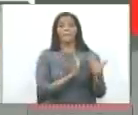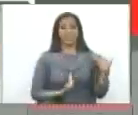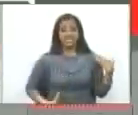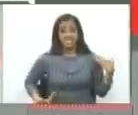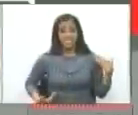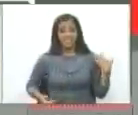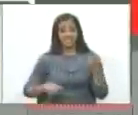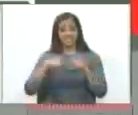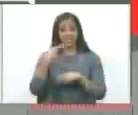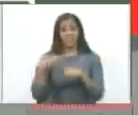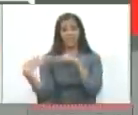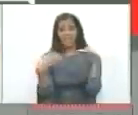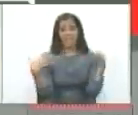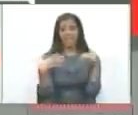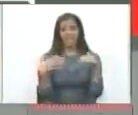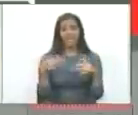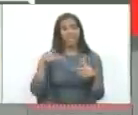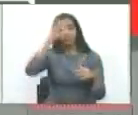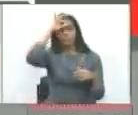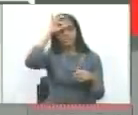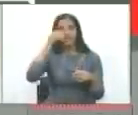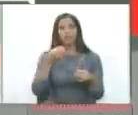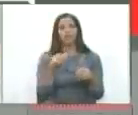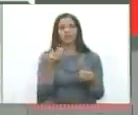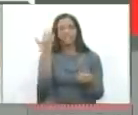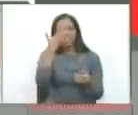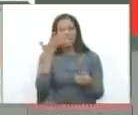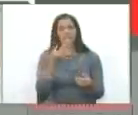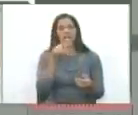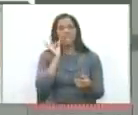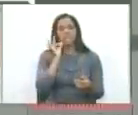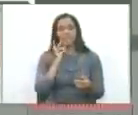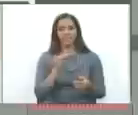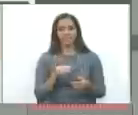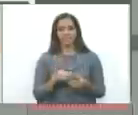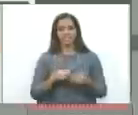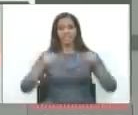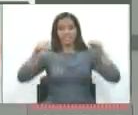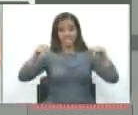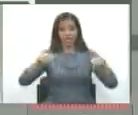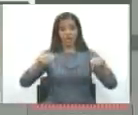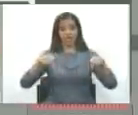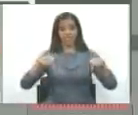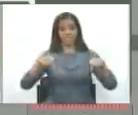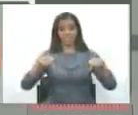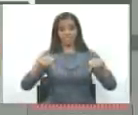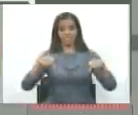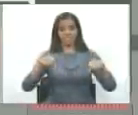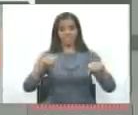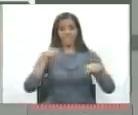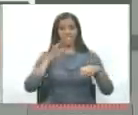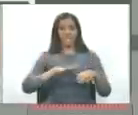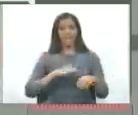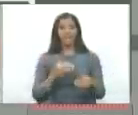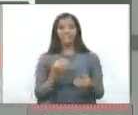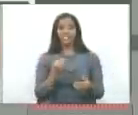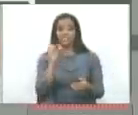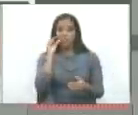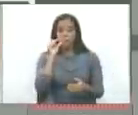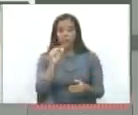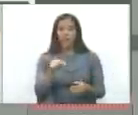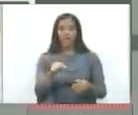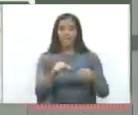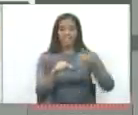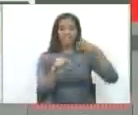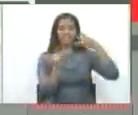guerra, ellos no sabían lo que era café. ¿Verdad? Y hoy estaban hasta hace poco de tercer lugar en